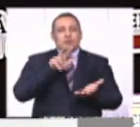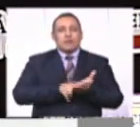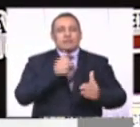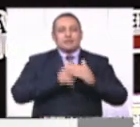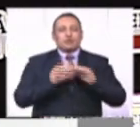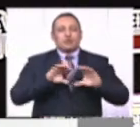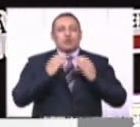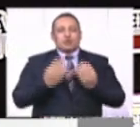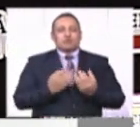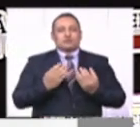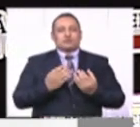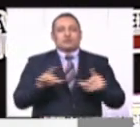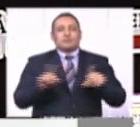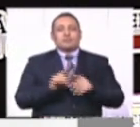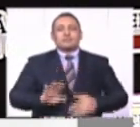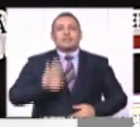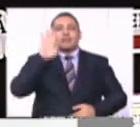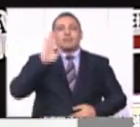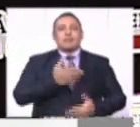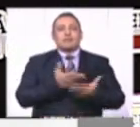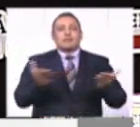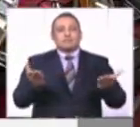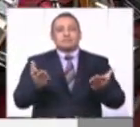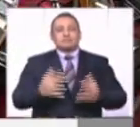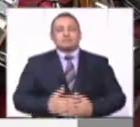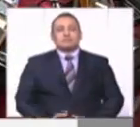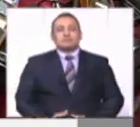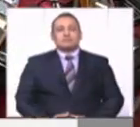el congreso Se ofrece la